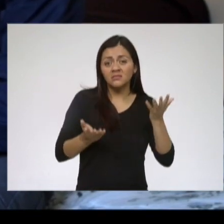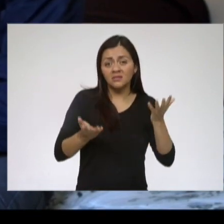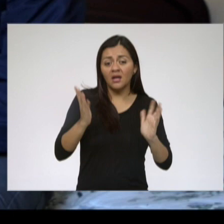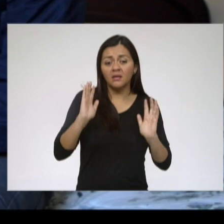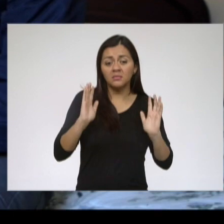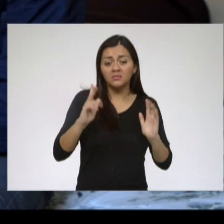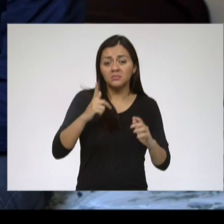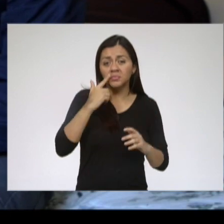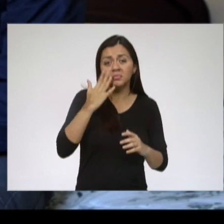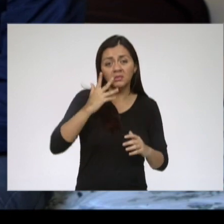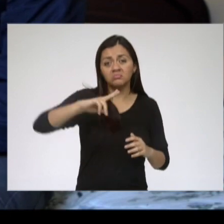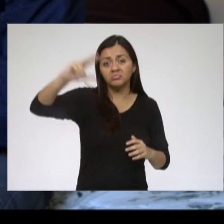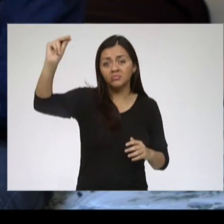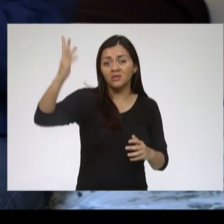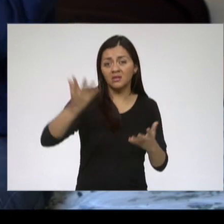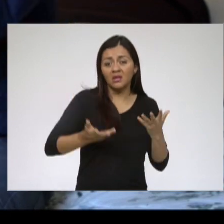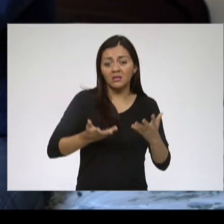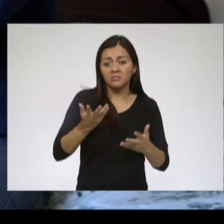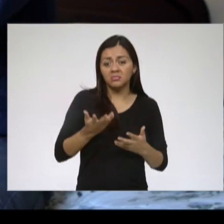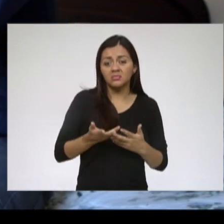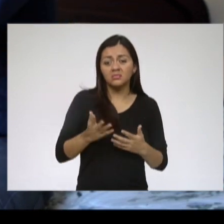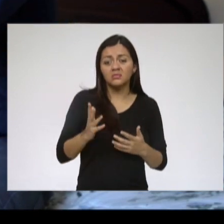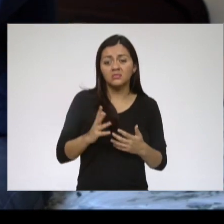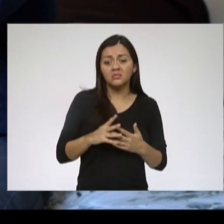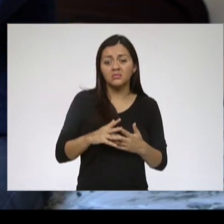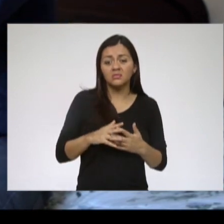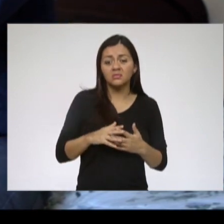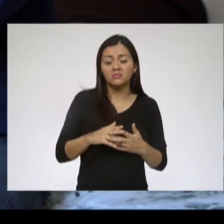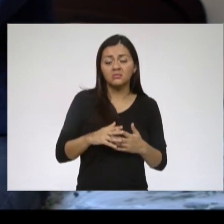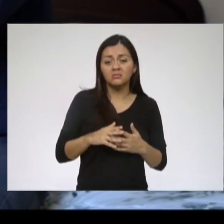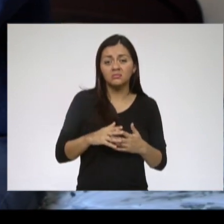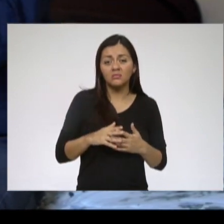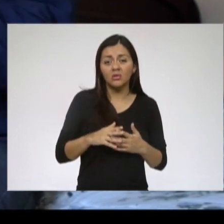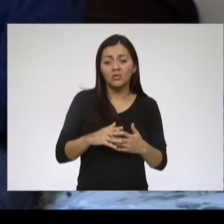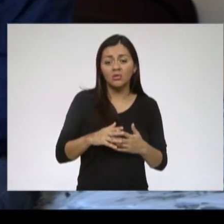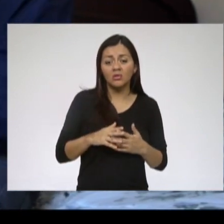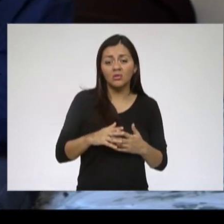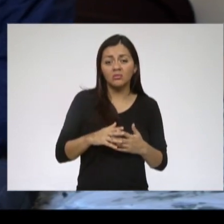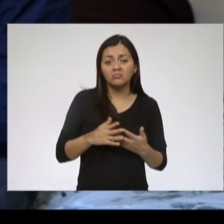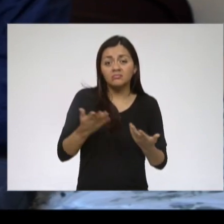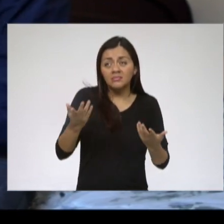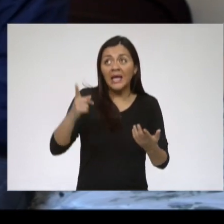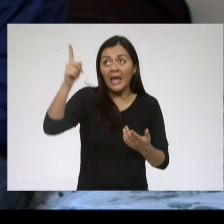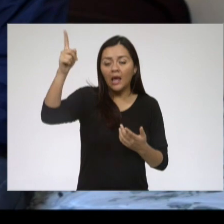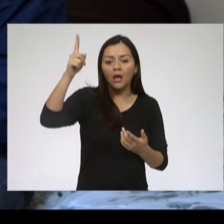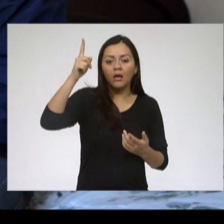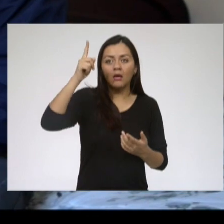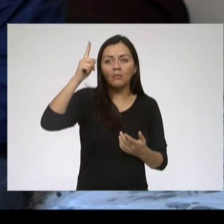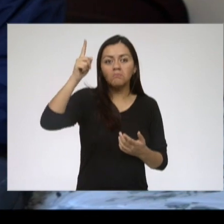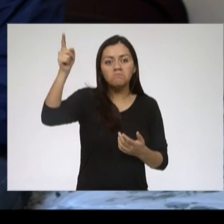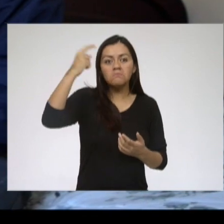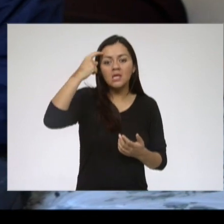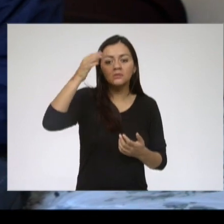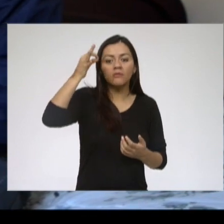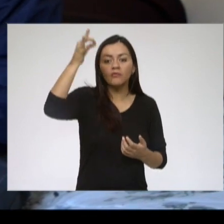por eso se fueron. La falta de dinero y para darnos una vida